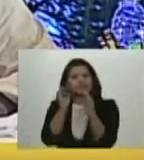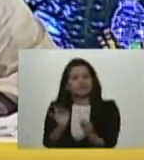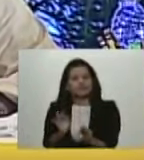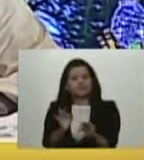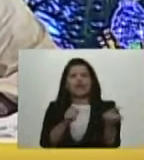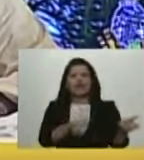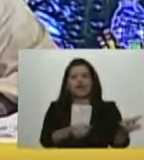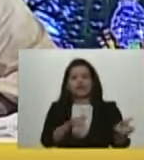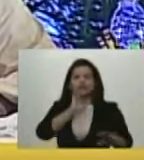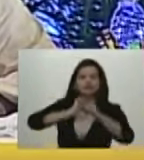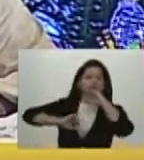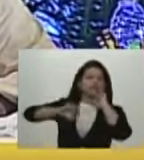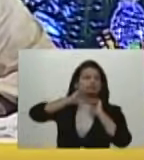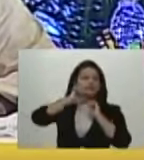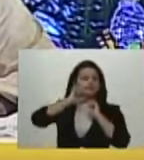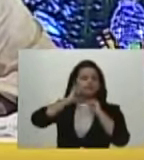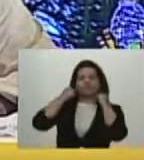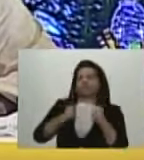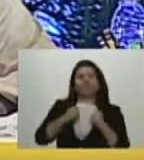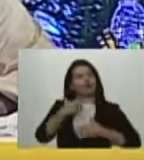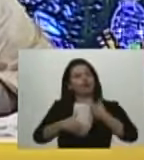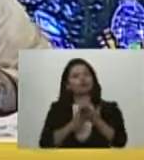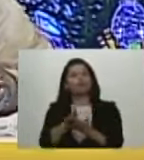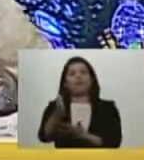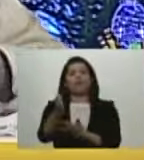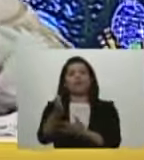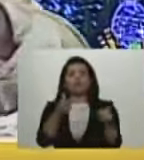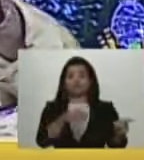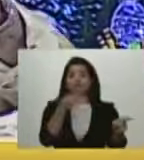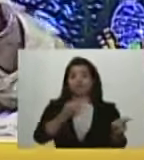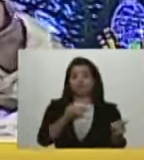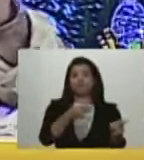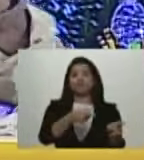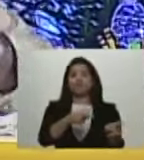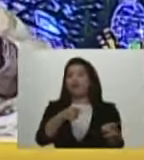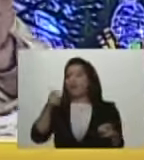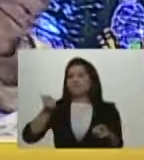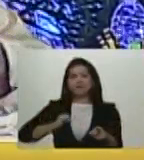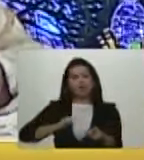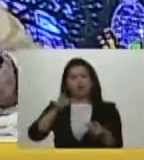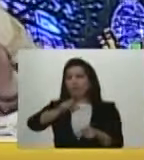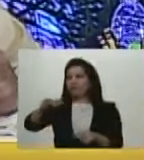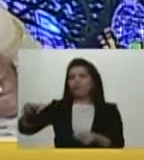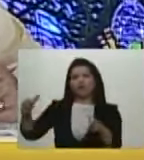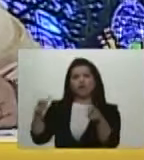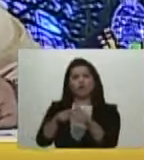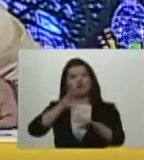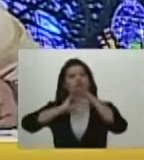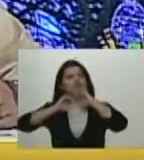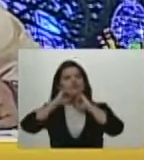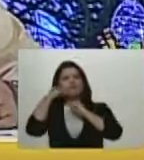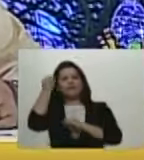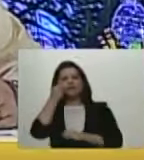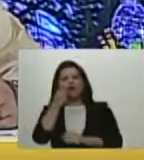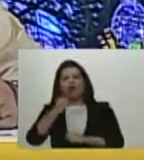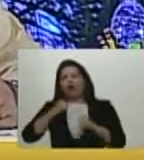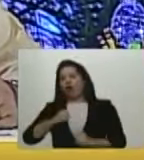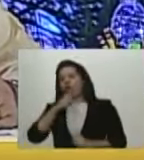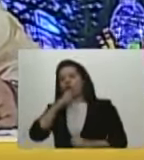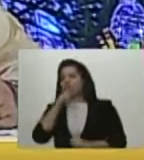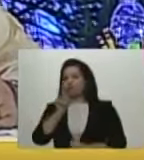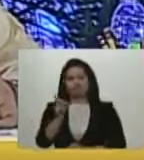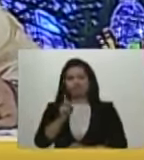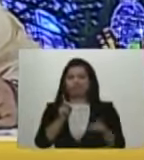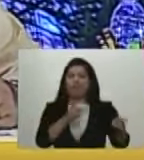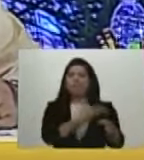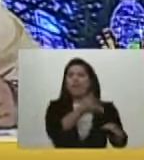dificultades, dificultades mucho más grandes que las que han pasado cualquier generación de entonces para acá, dificultades en medio